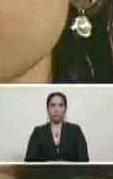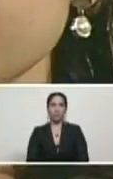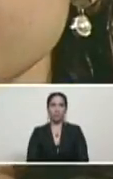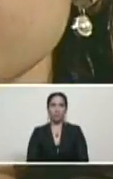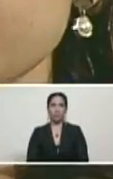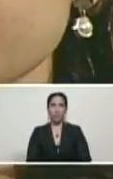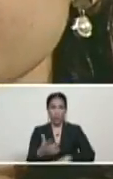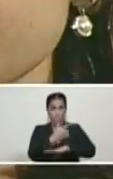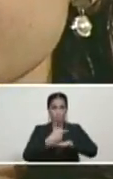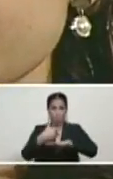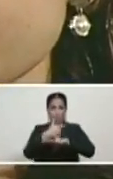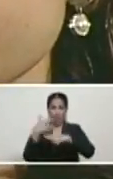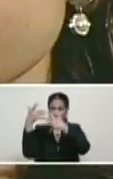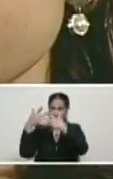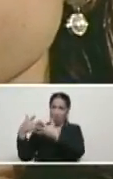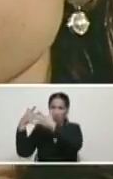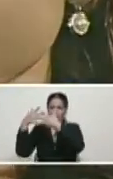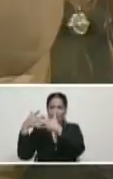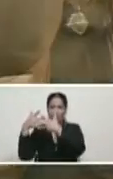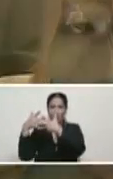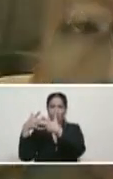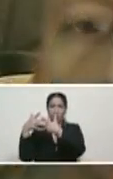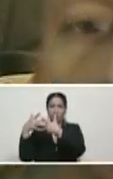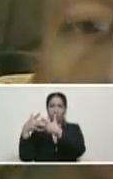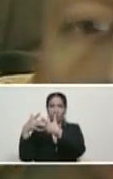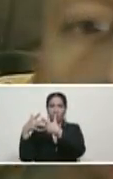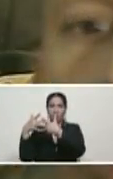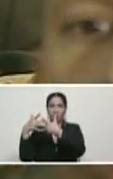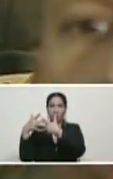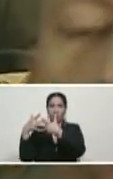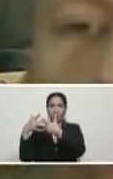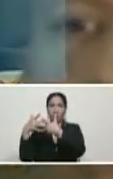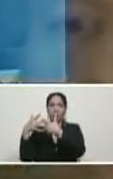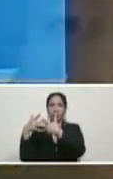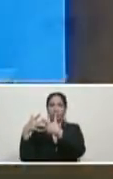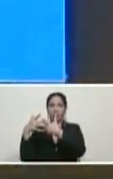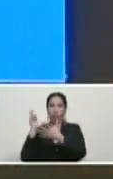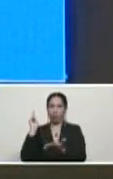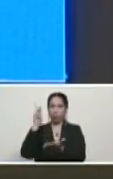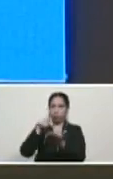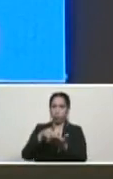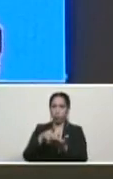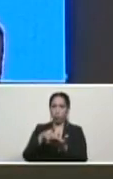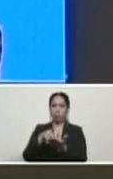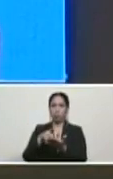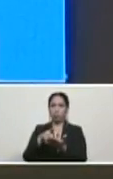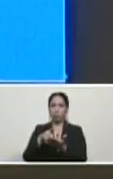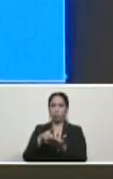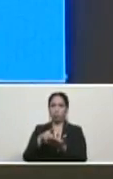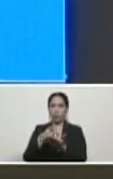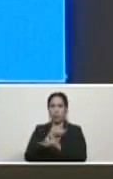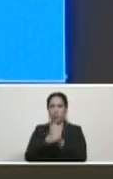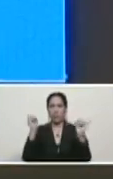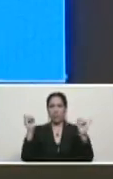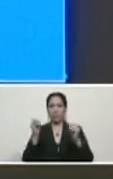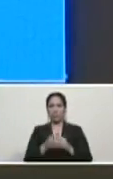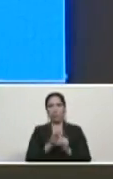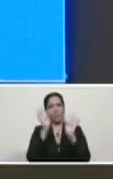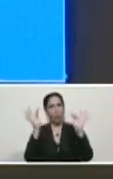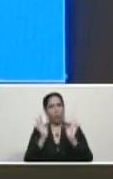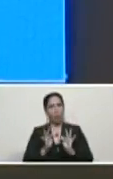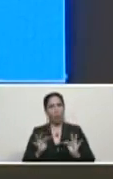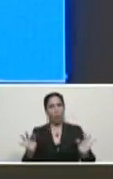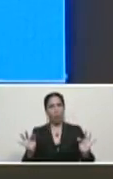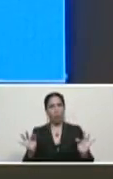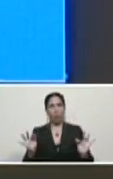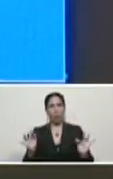El gobierno de Estados Unidos se había declarado neutral a la causa de la independencia. Era una forma